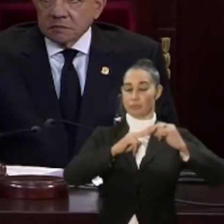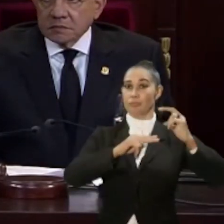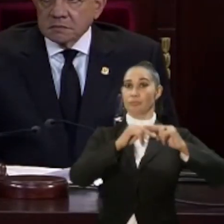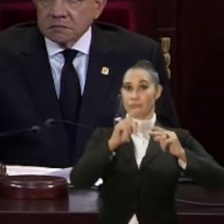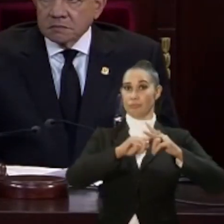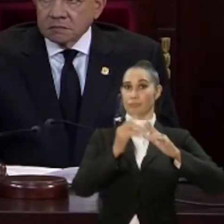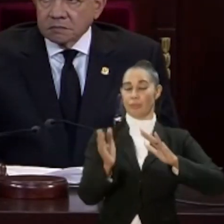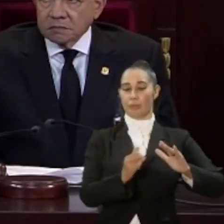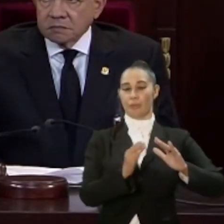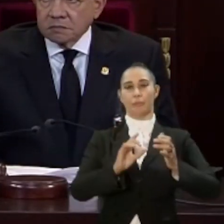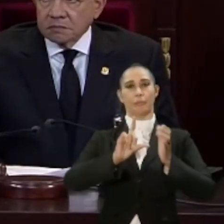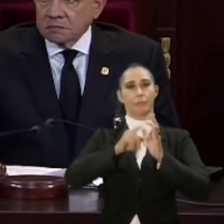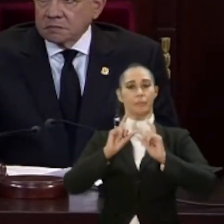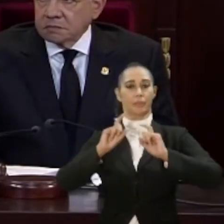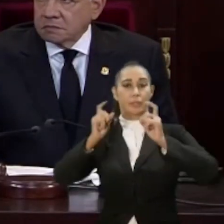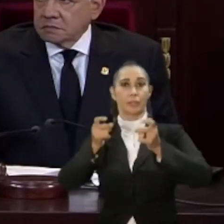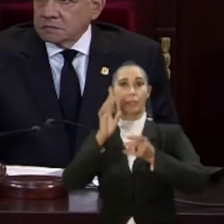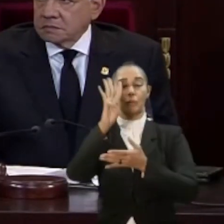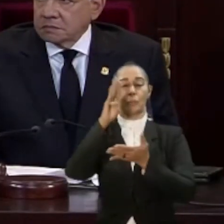construcción para entregar